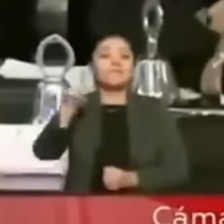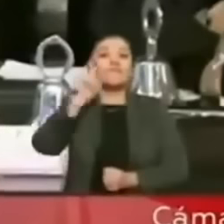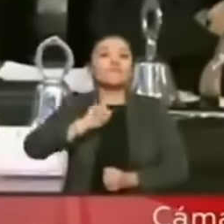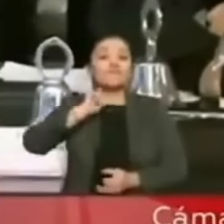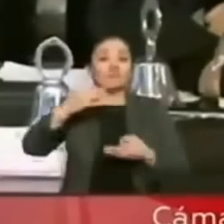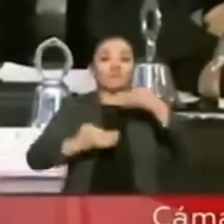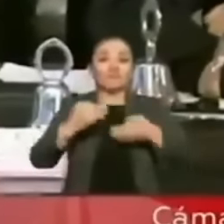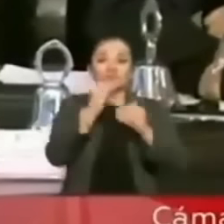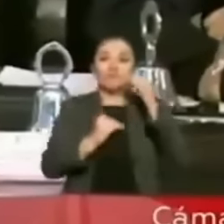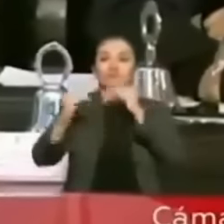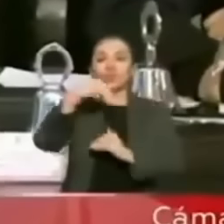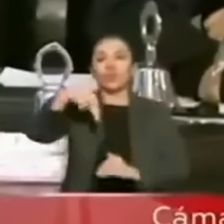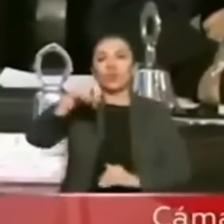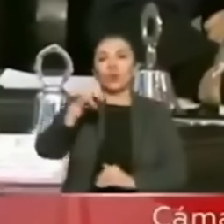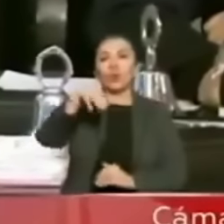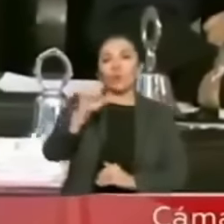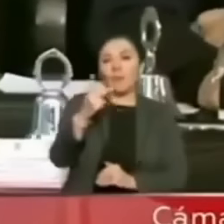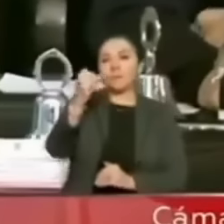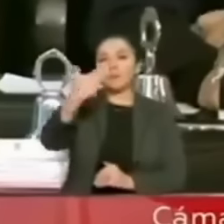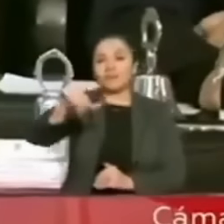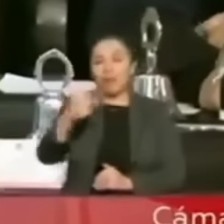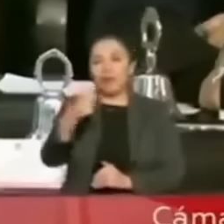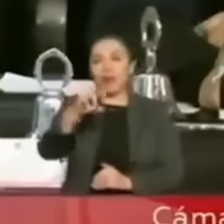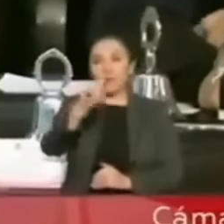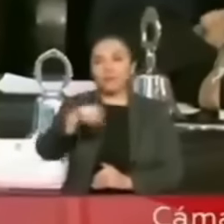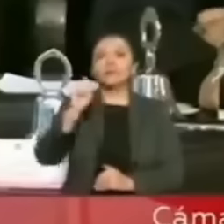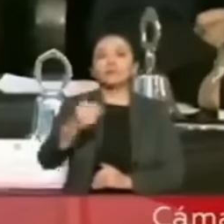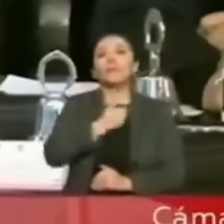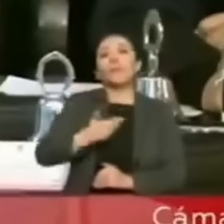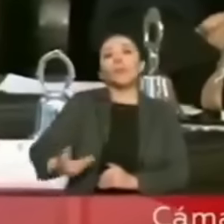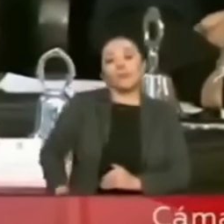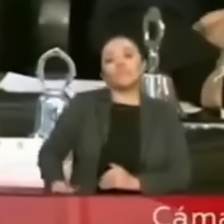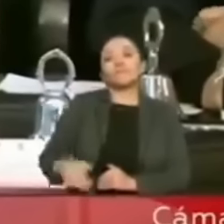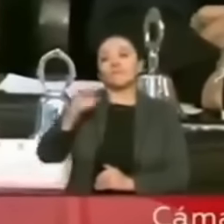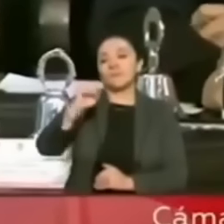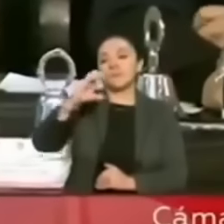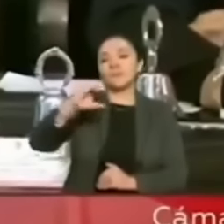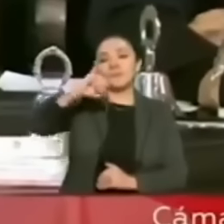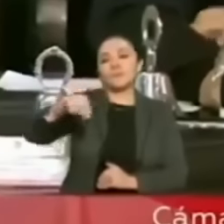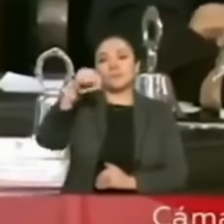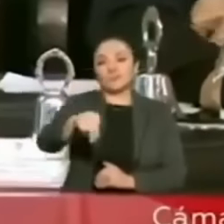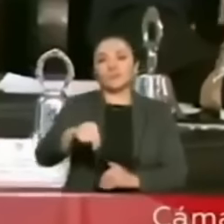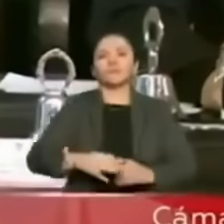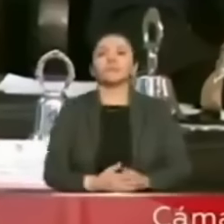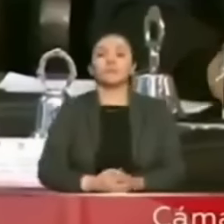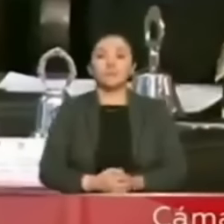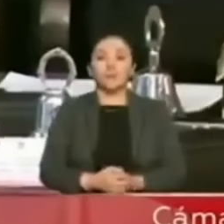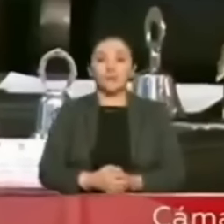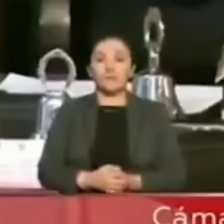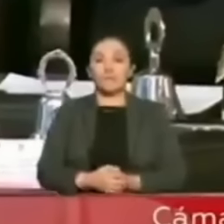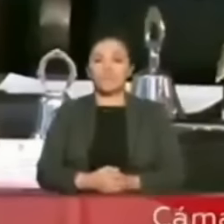ministra Norma Lucía piña Hernández presidenta de la suprema corte de justicia de la